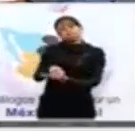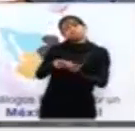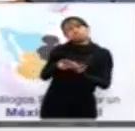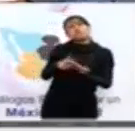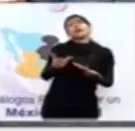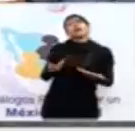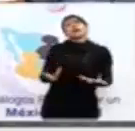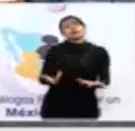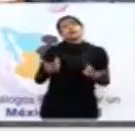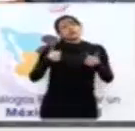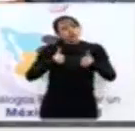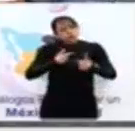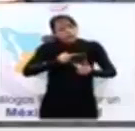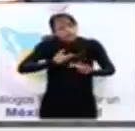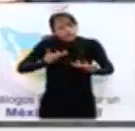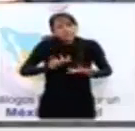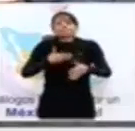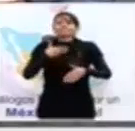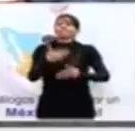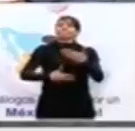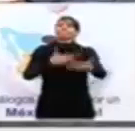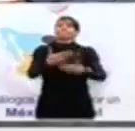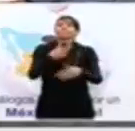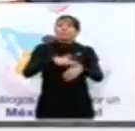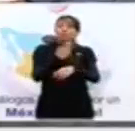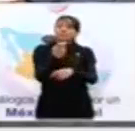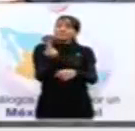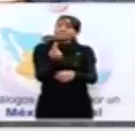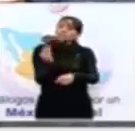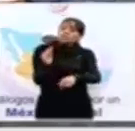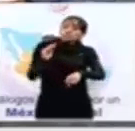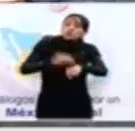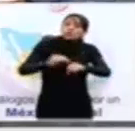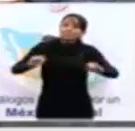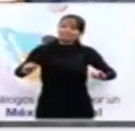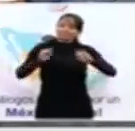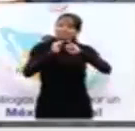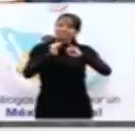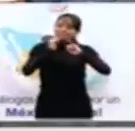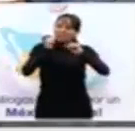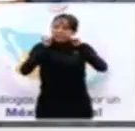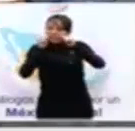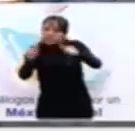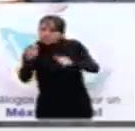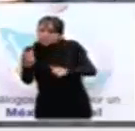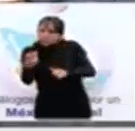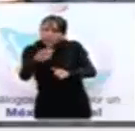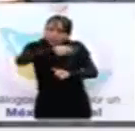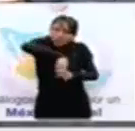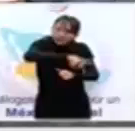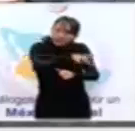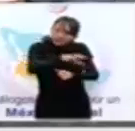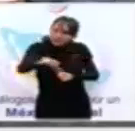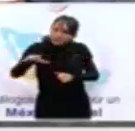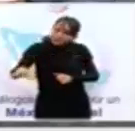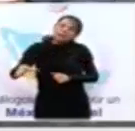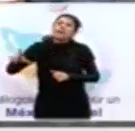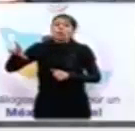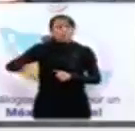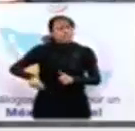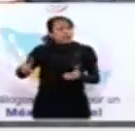una institucionalidad pública que tenga mecanismos de impacto, de evaluación de